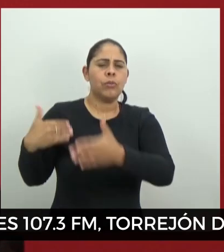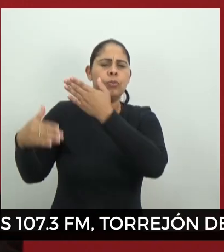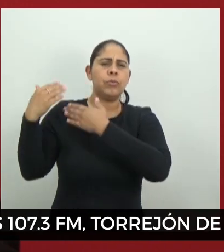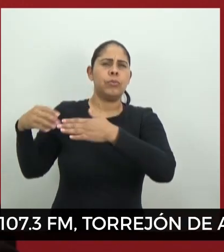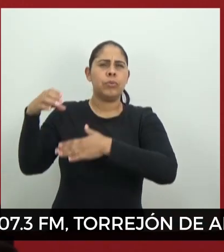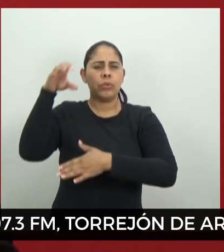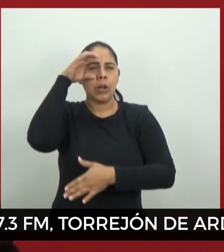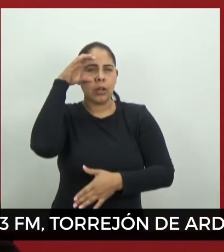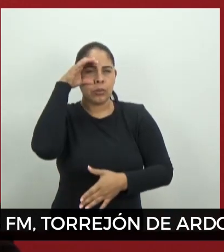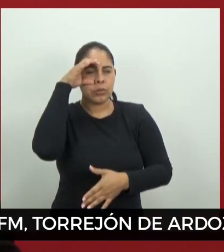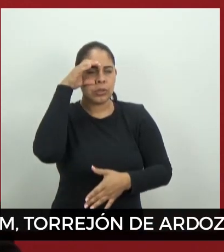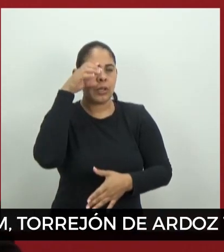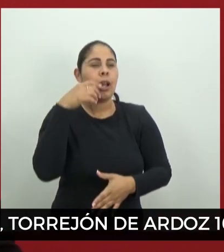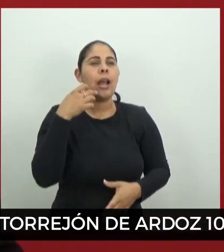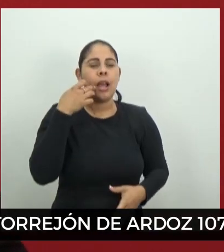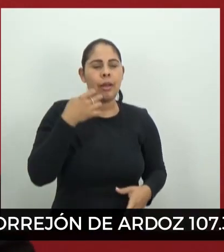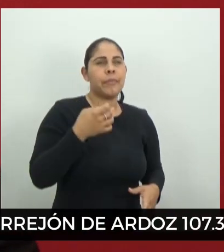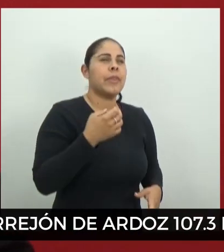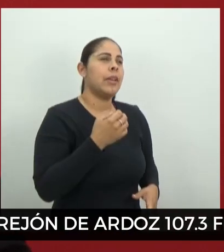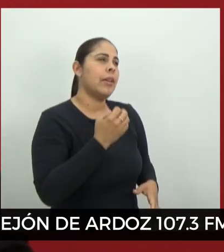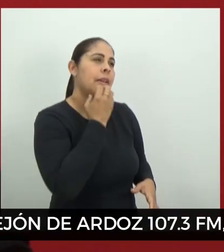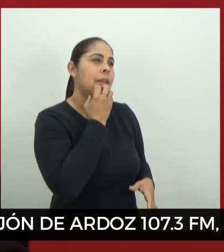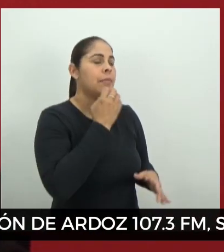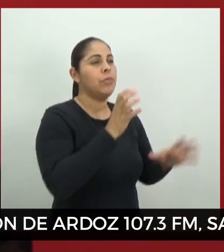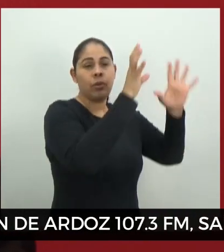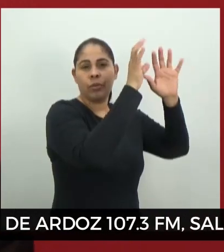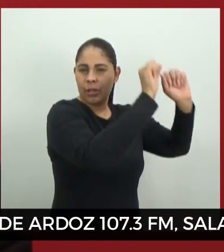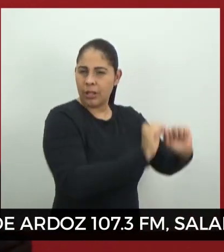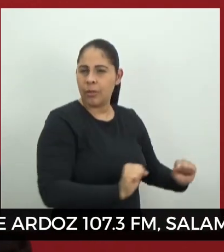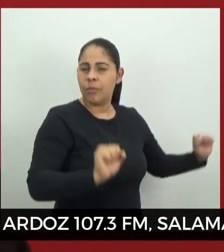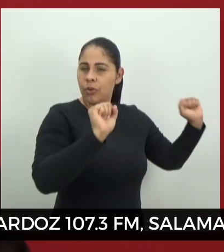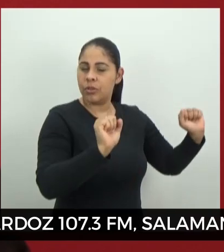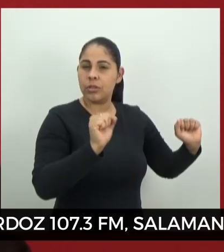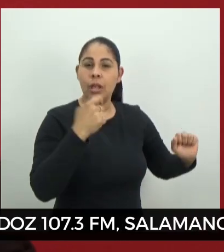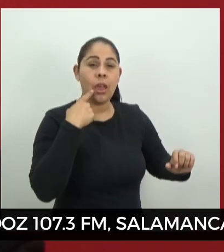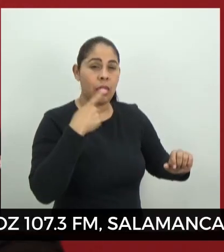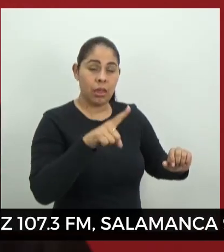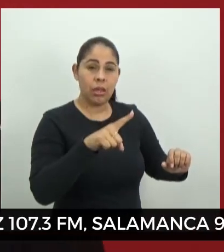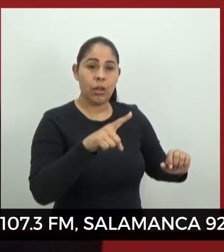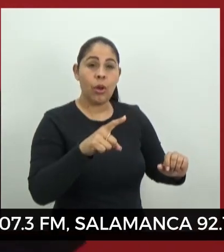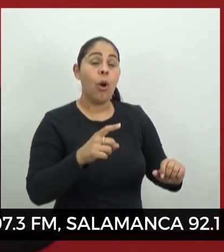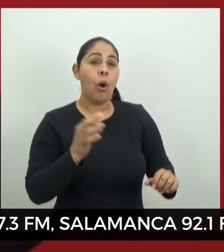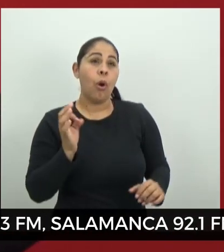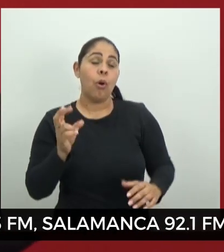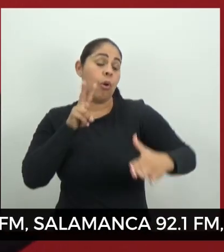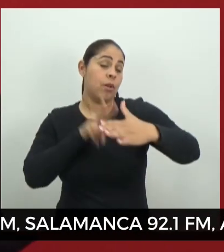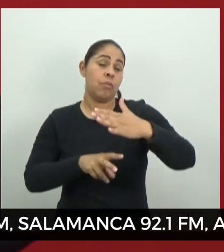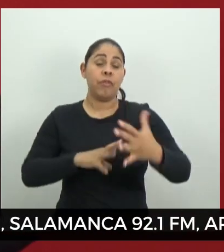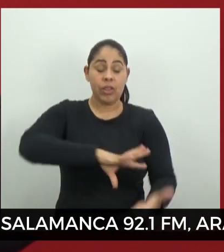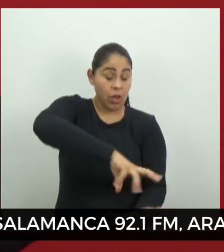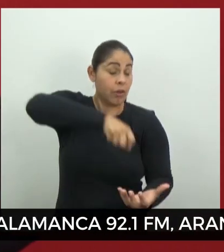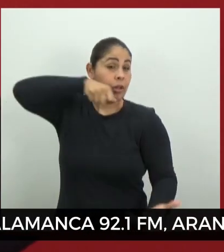recibió la ley, y Elías, aquel que representaba a todos los otros profetas.